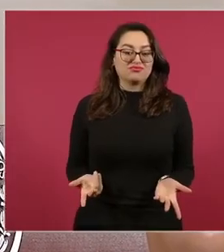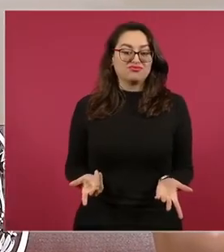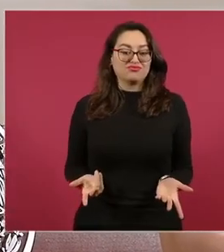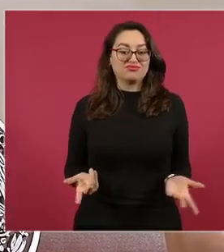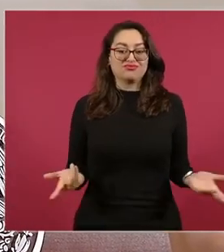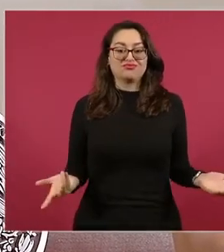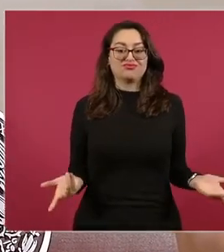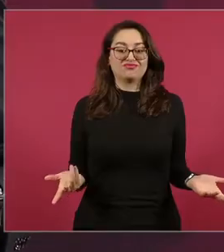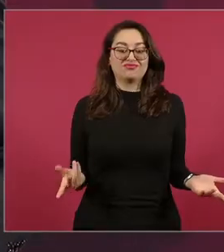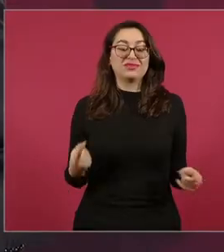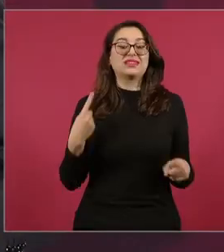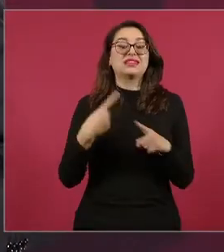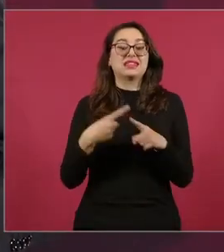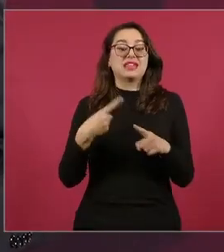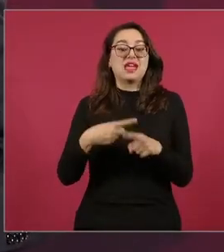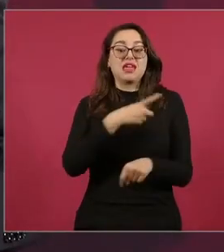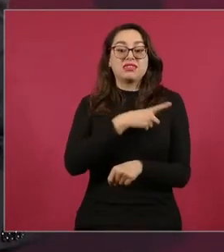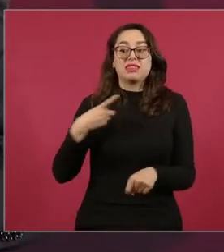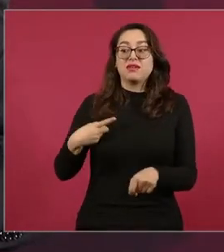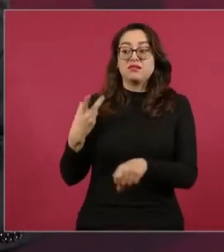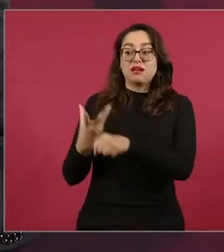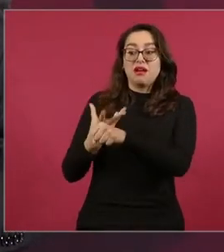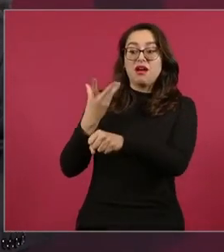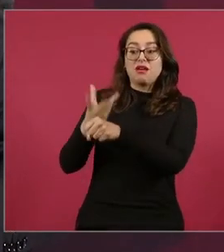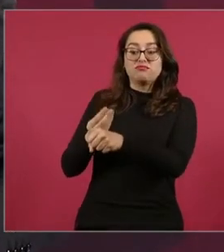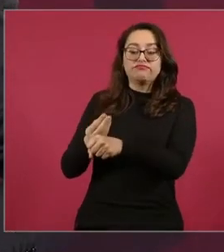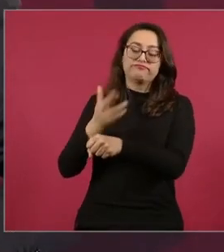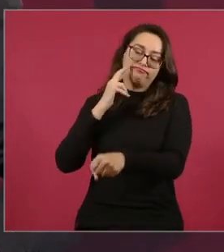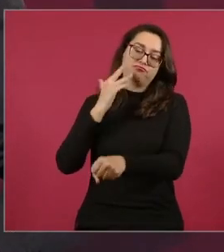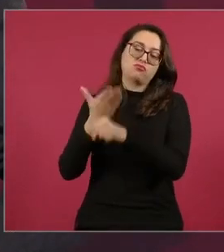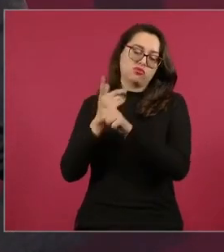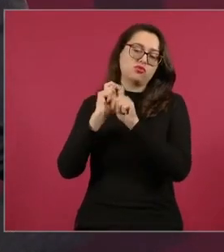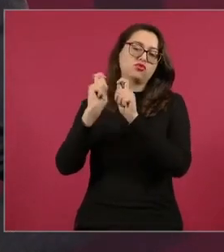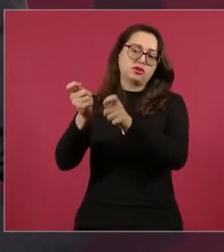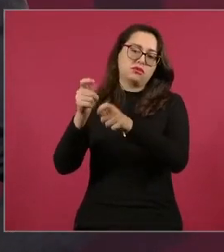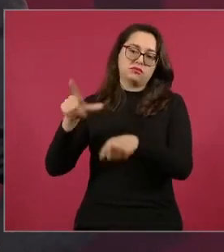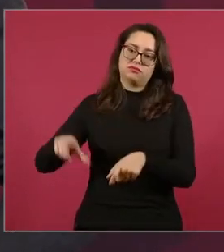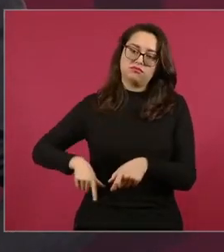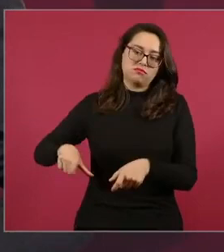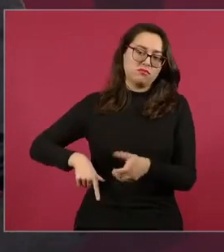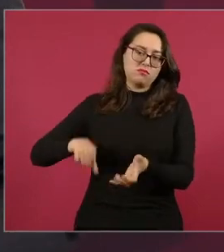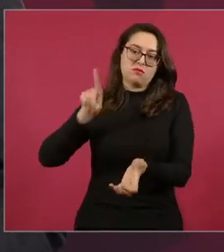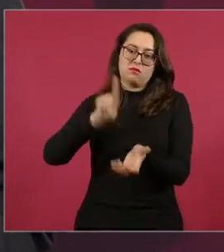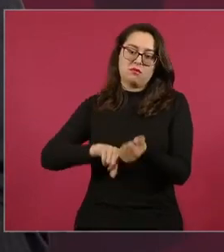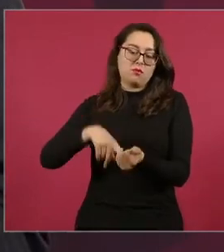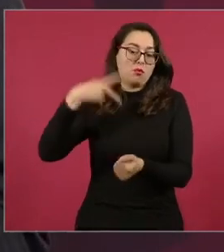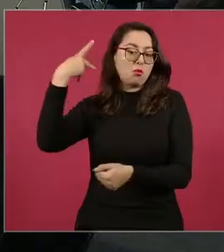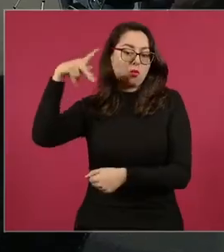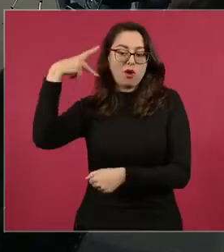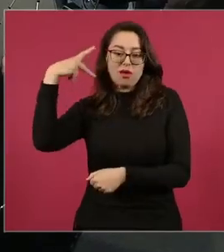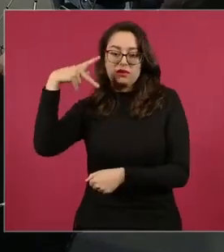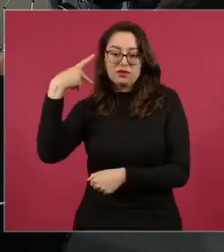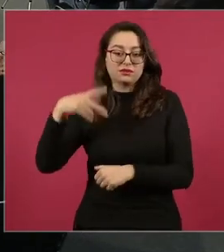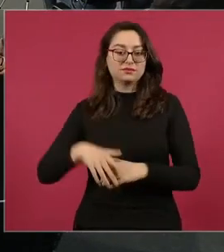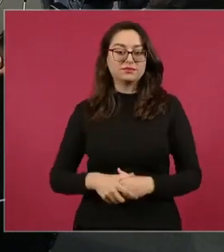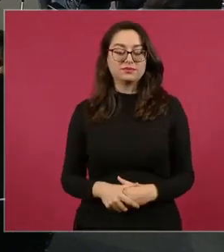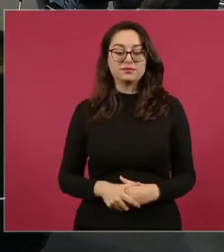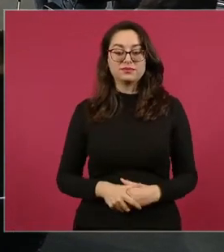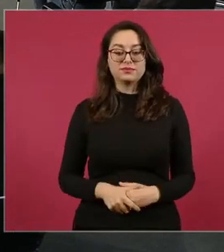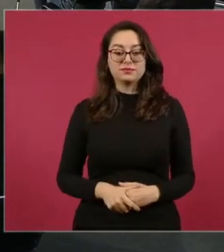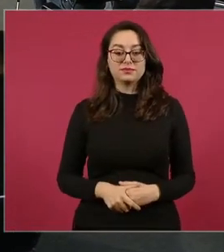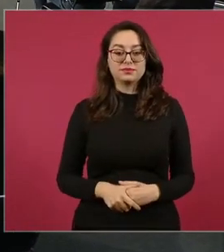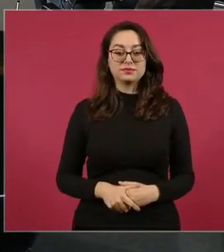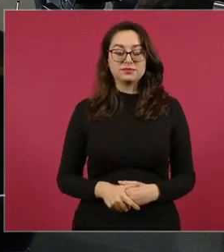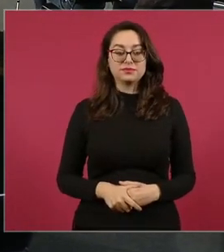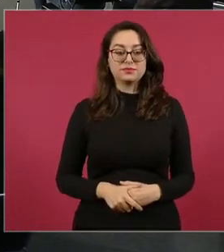Pues eso lo tiene que ver el gobernador, que es muy buen gobernador, ¿eh? Pero ya pasó a otra empresa, la administración, que es Hermes,